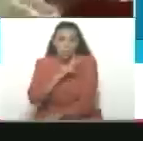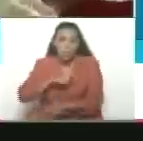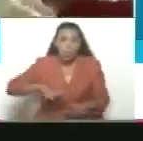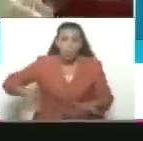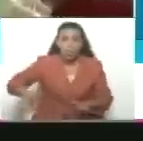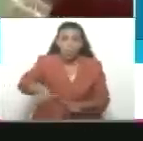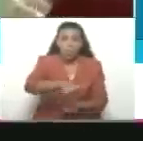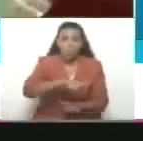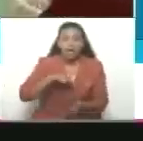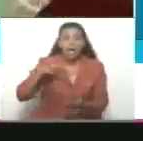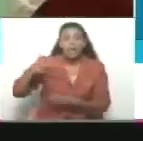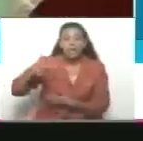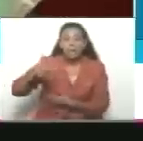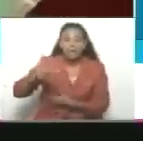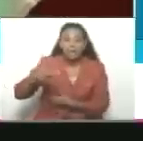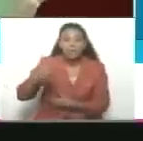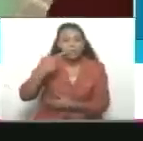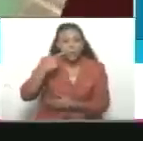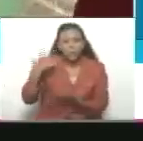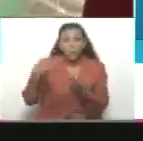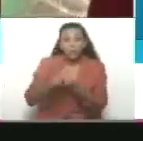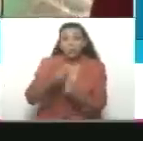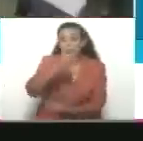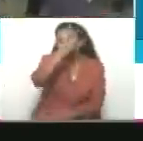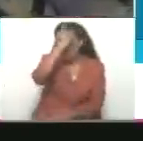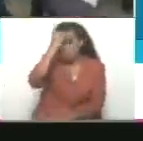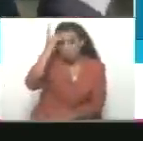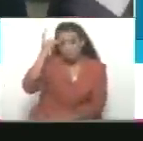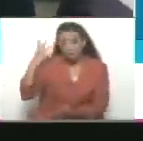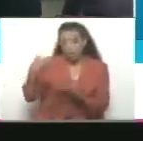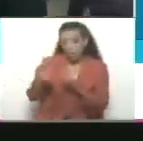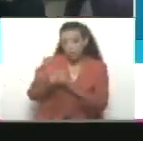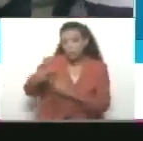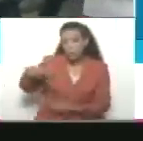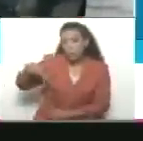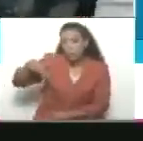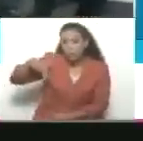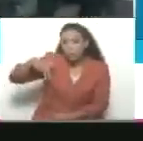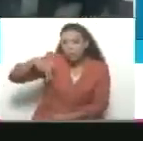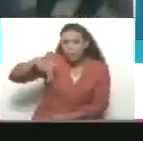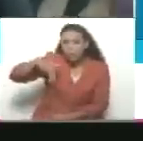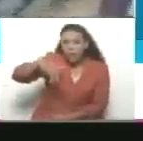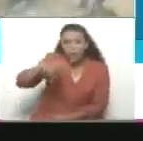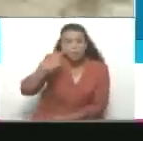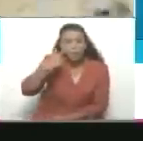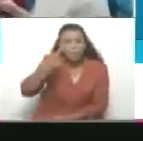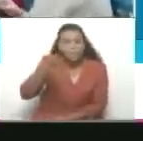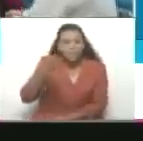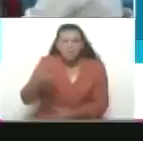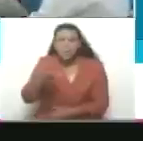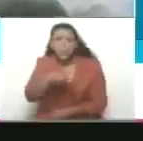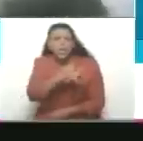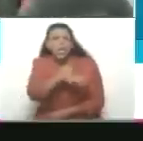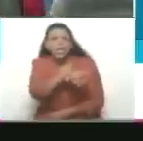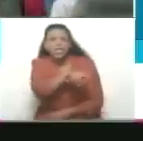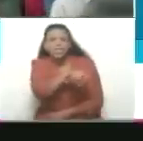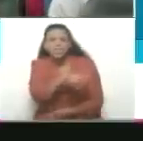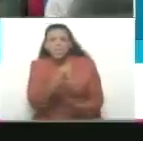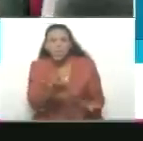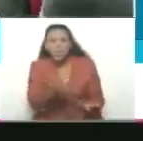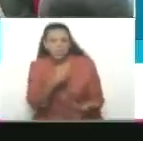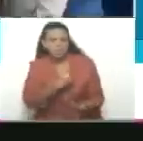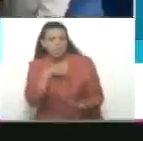tejería recuerdo que yo iba con diosdado caminando y vimos yo dije Qué es eso que está ahí